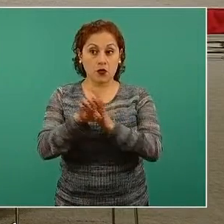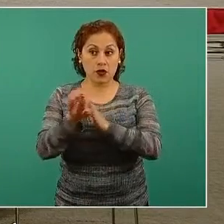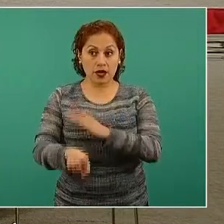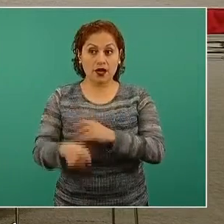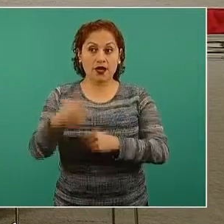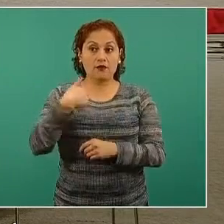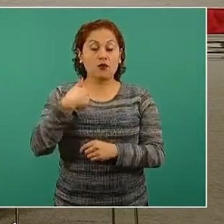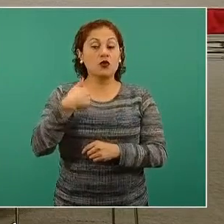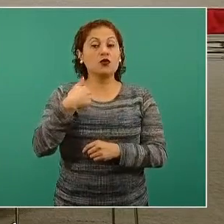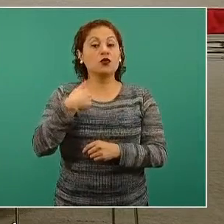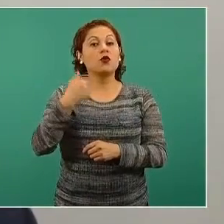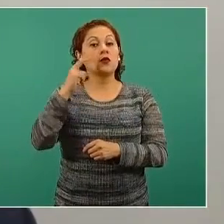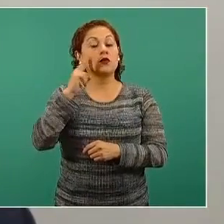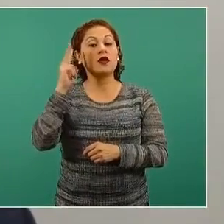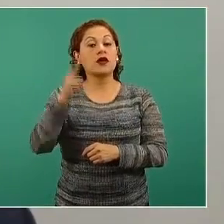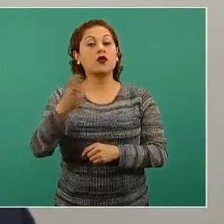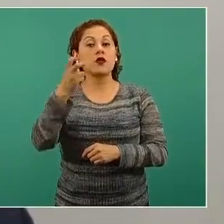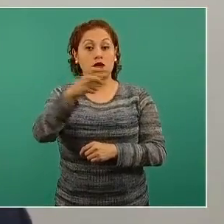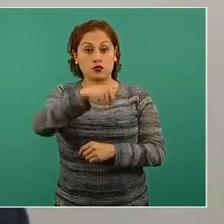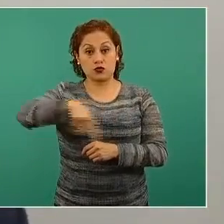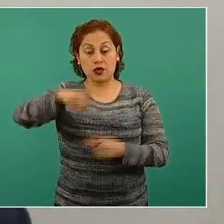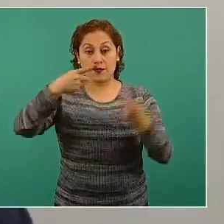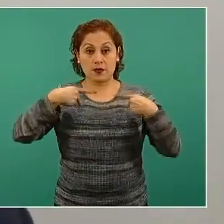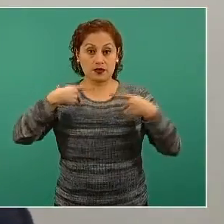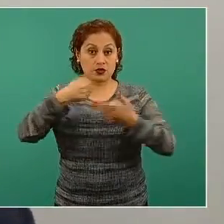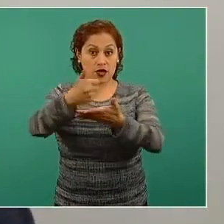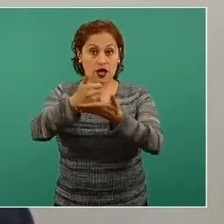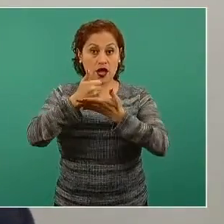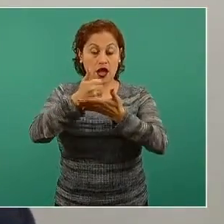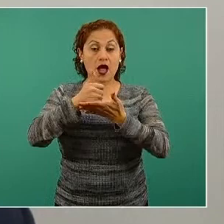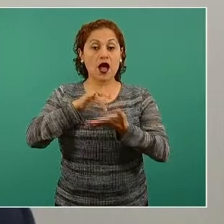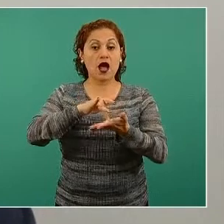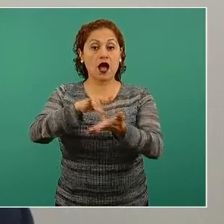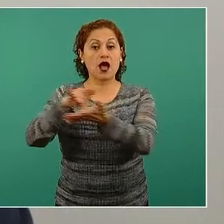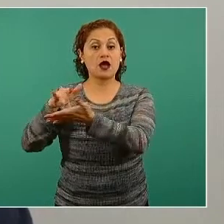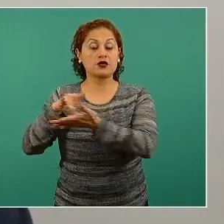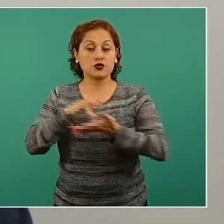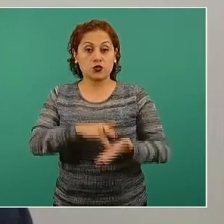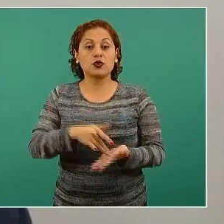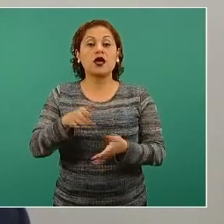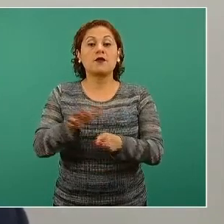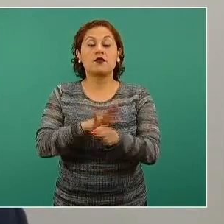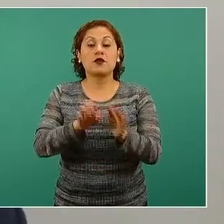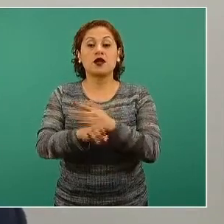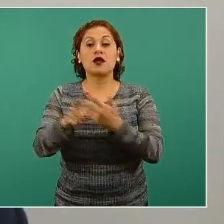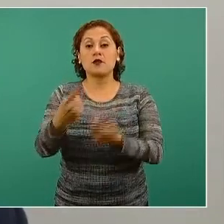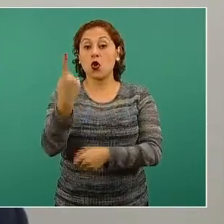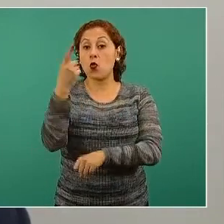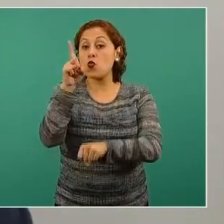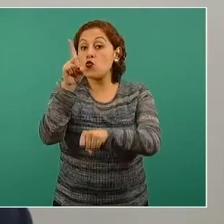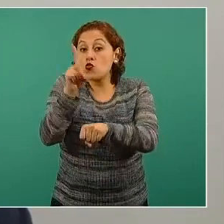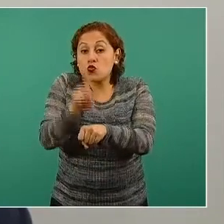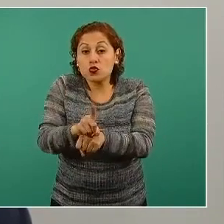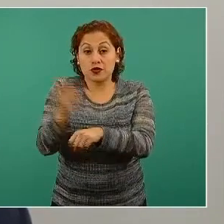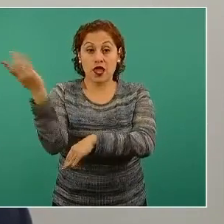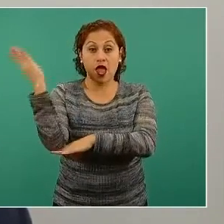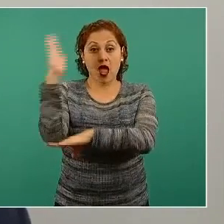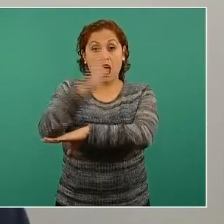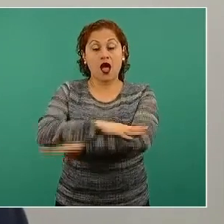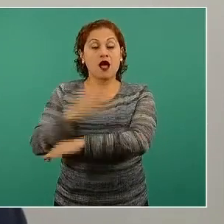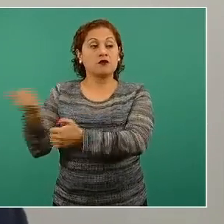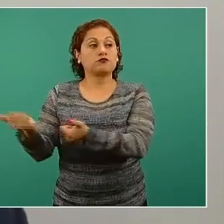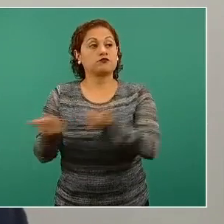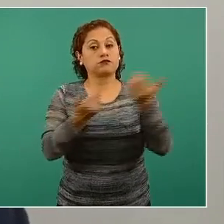podido llevar a cabo una distribución muy eficiente en menos de 24 horas a prácticamente todos los puntos